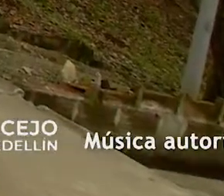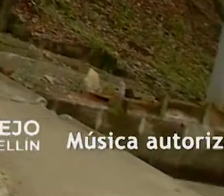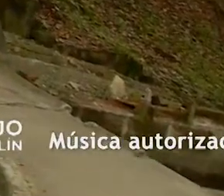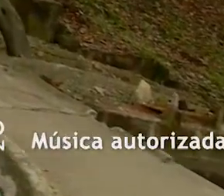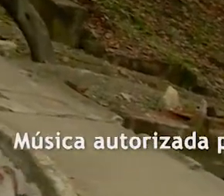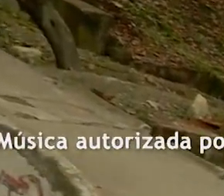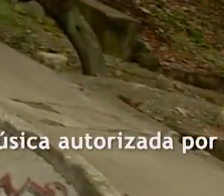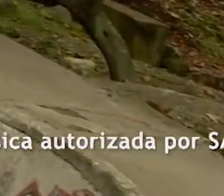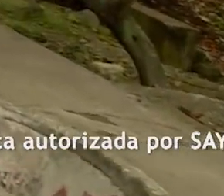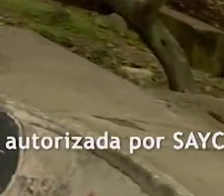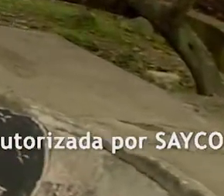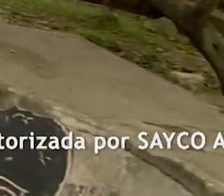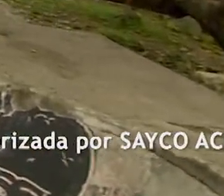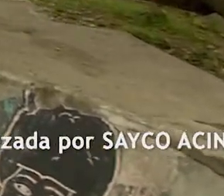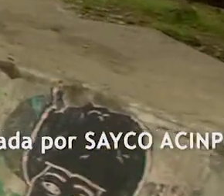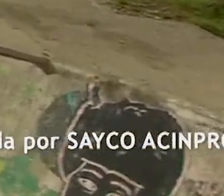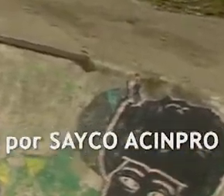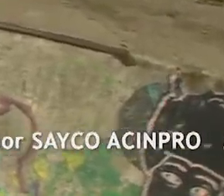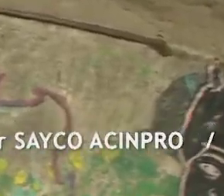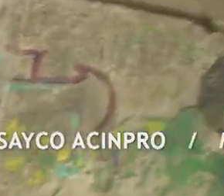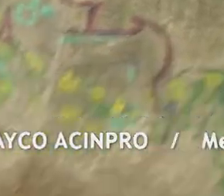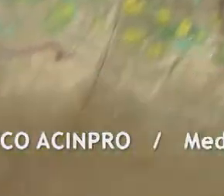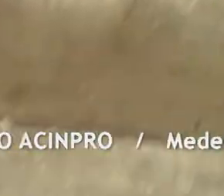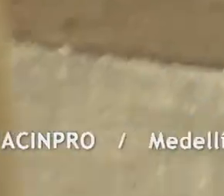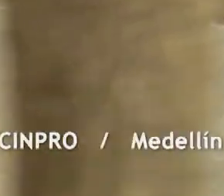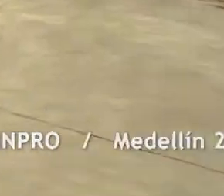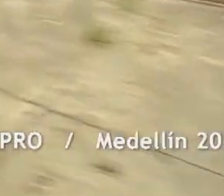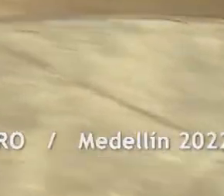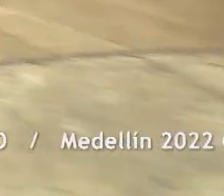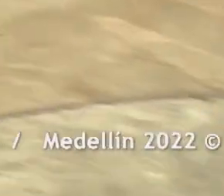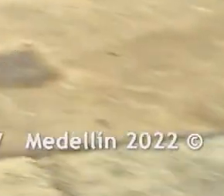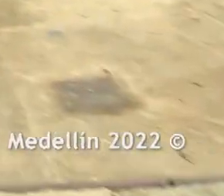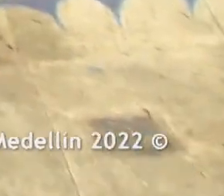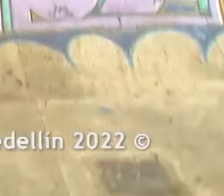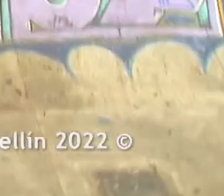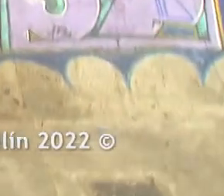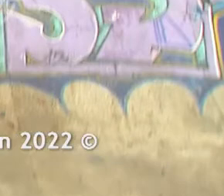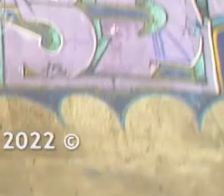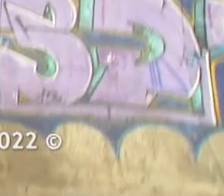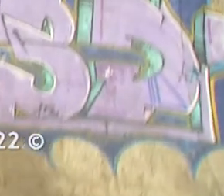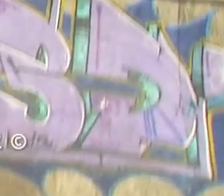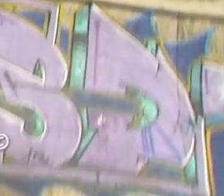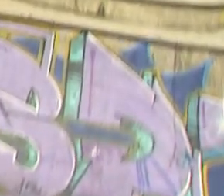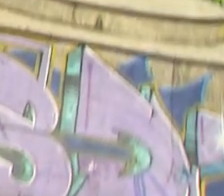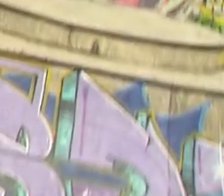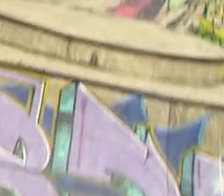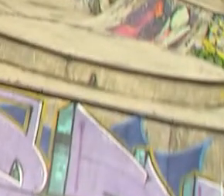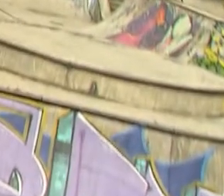Bye, bye, bye, bye, mírenlo, mírenlo, mírenlo.